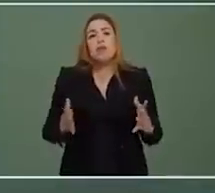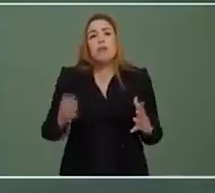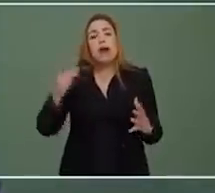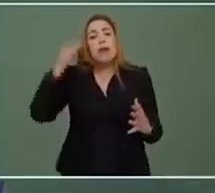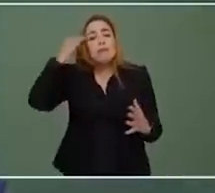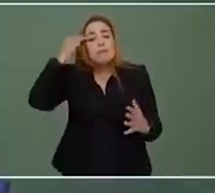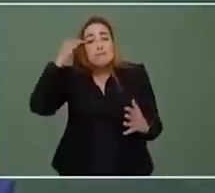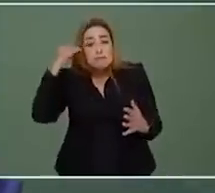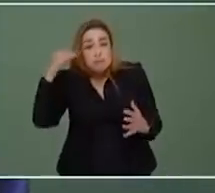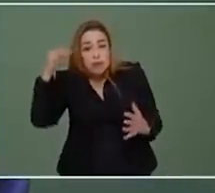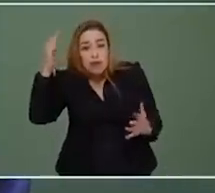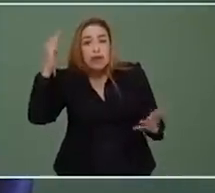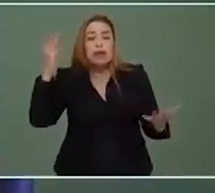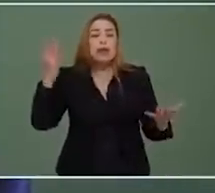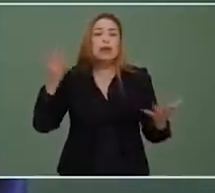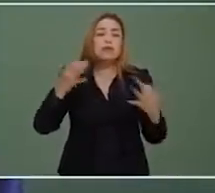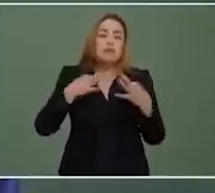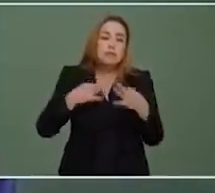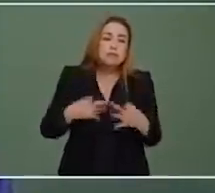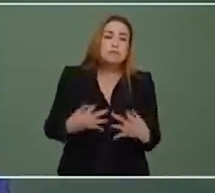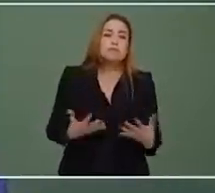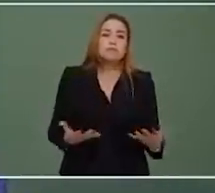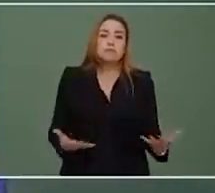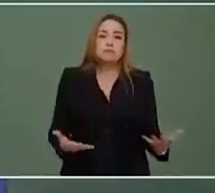esto no